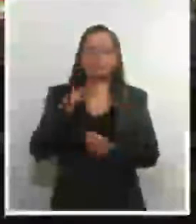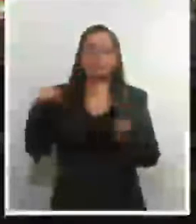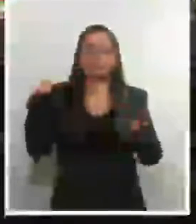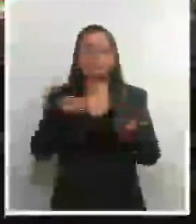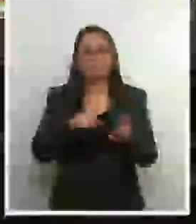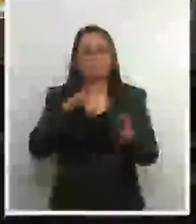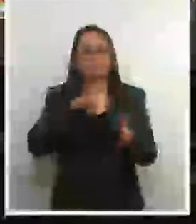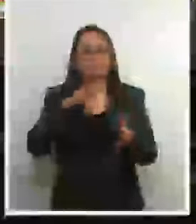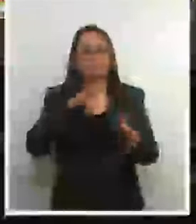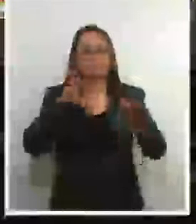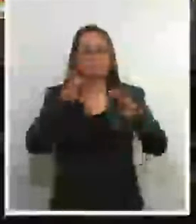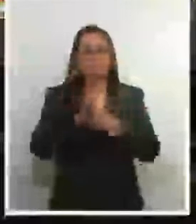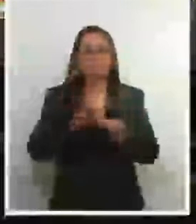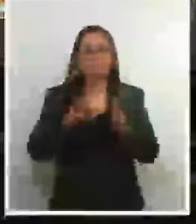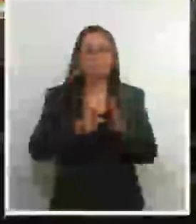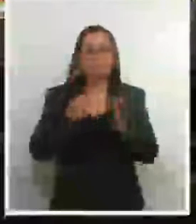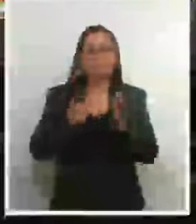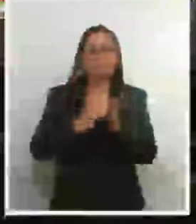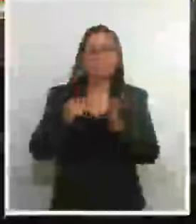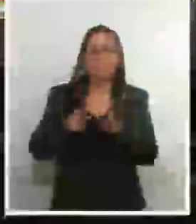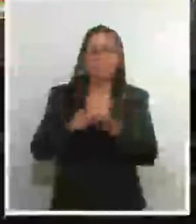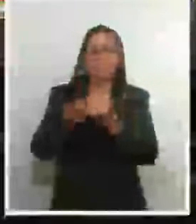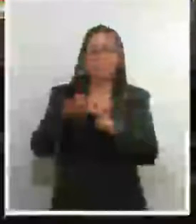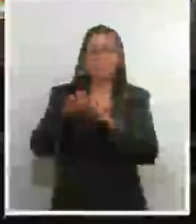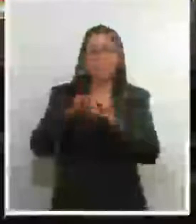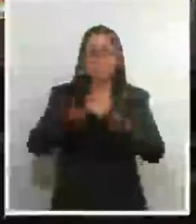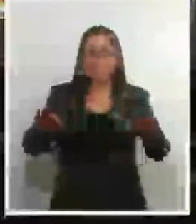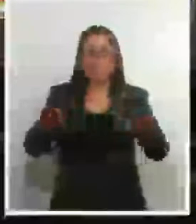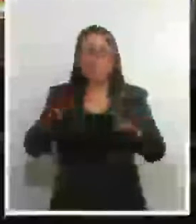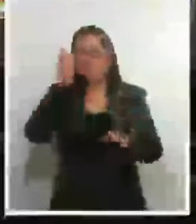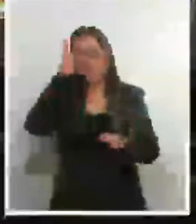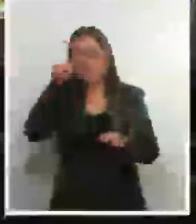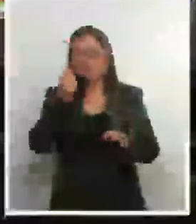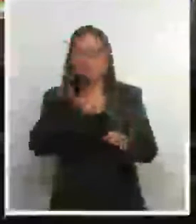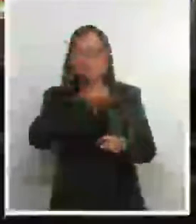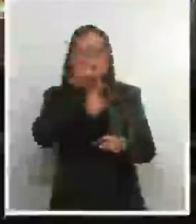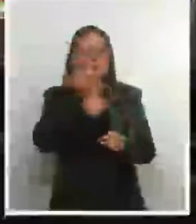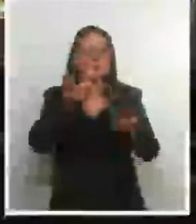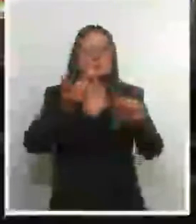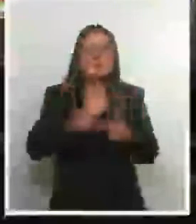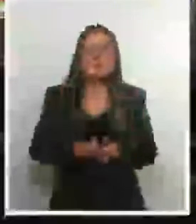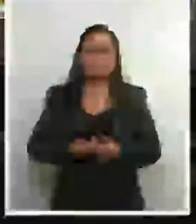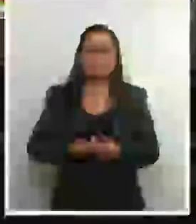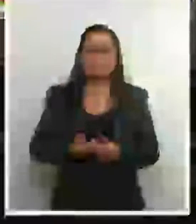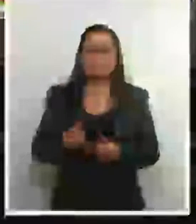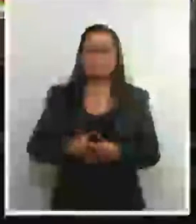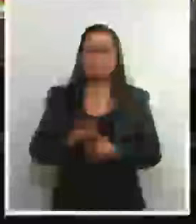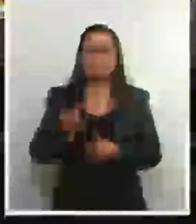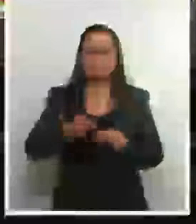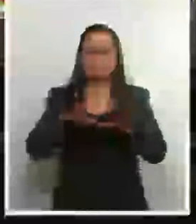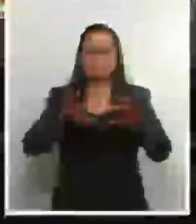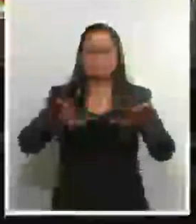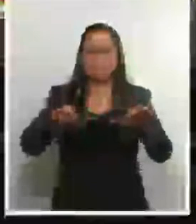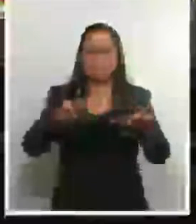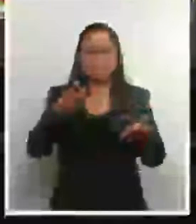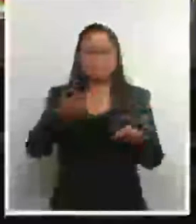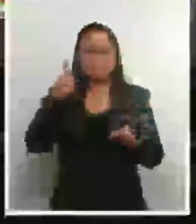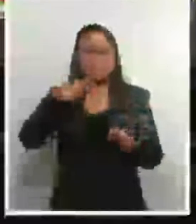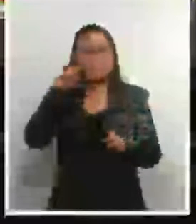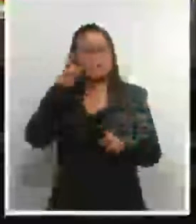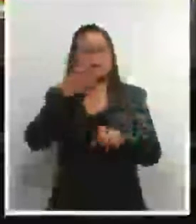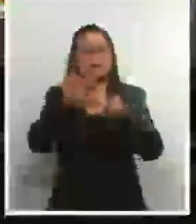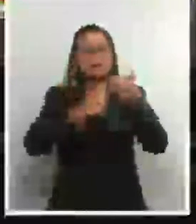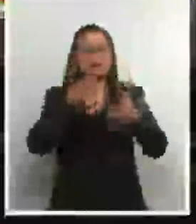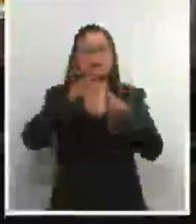viene repetido una frase y equivocado un concepto, ya que el último párrafo dice: para tales